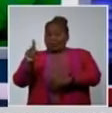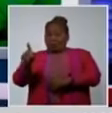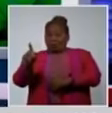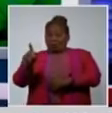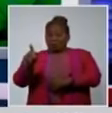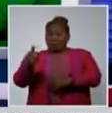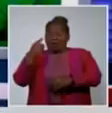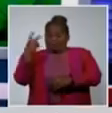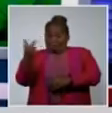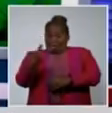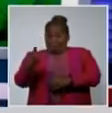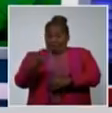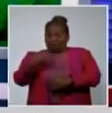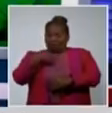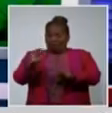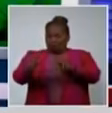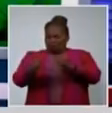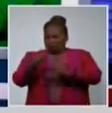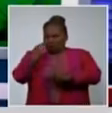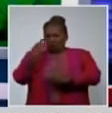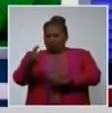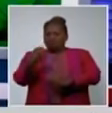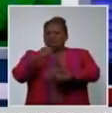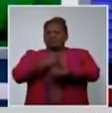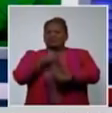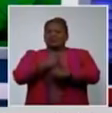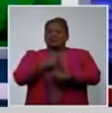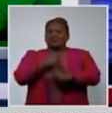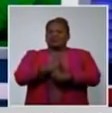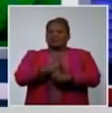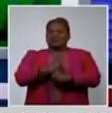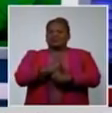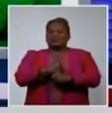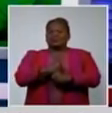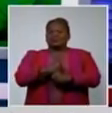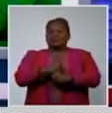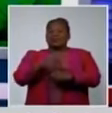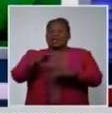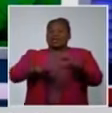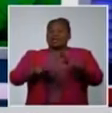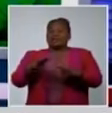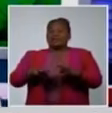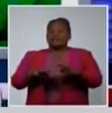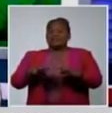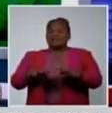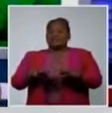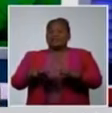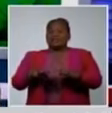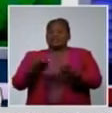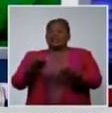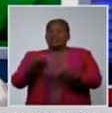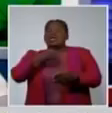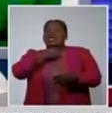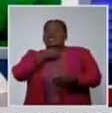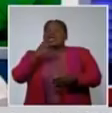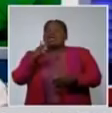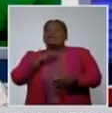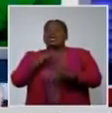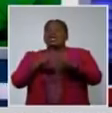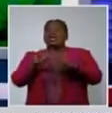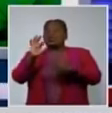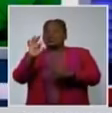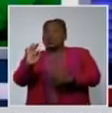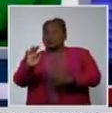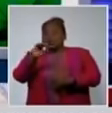según el trabajo muchas veces sobre todos los eventos que tienen que ver con instituciones concentran